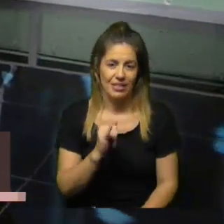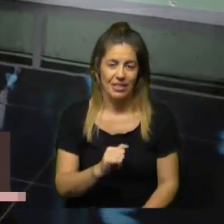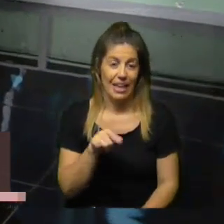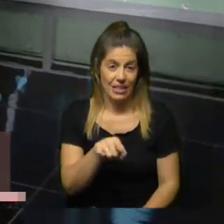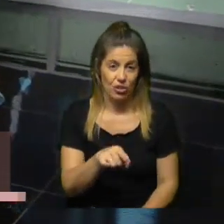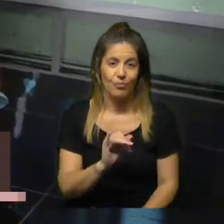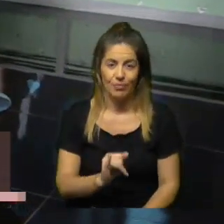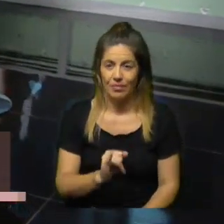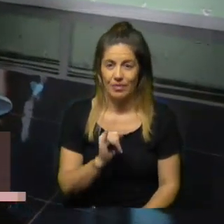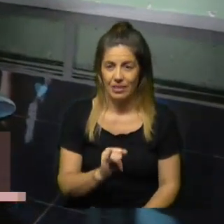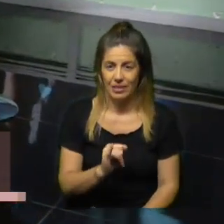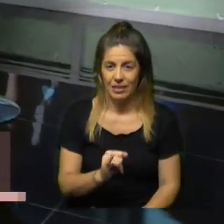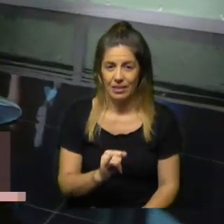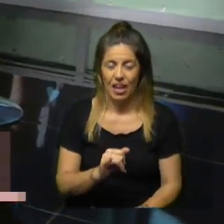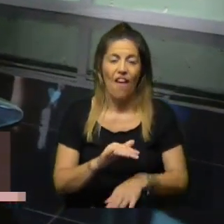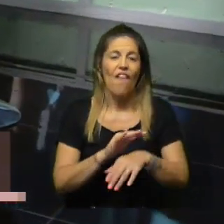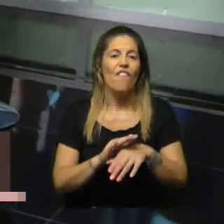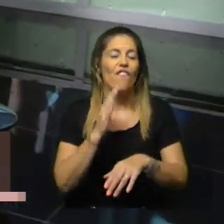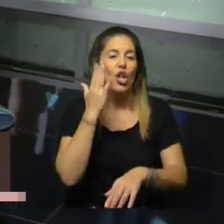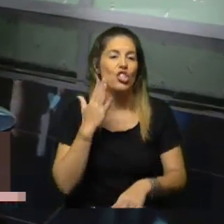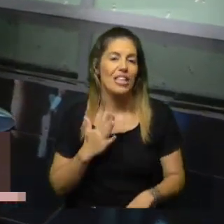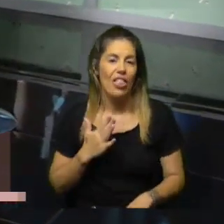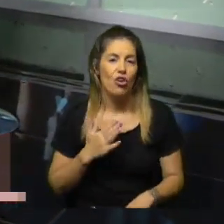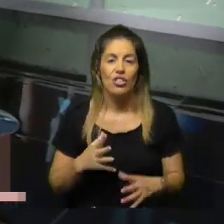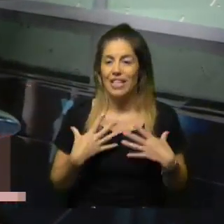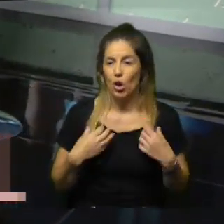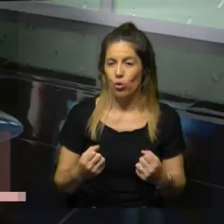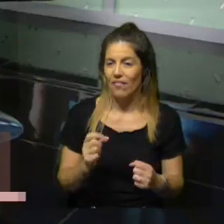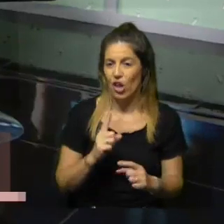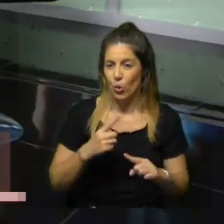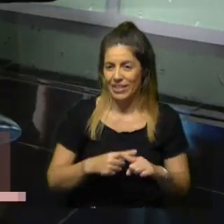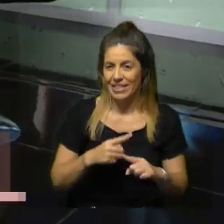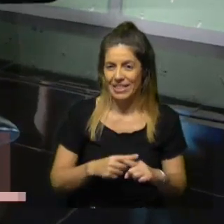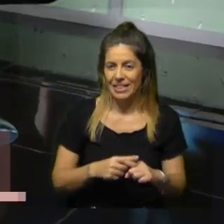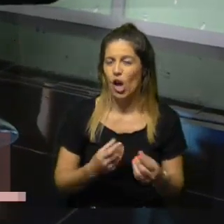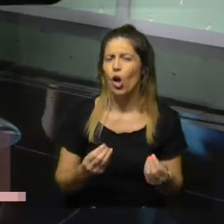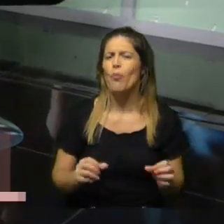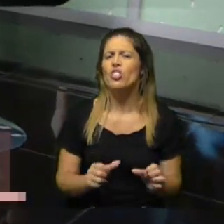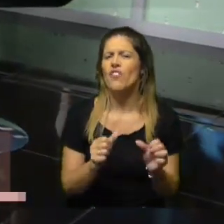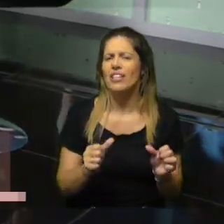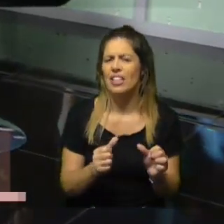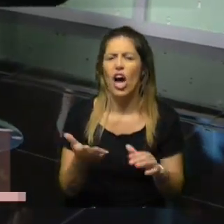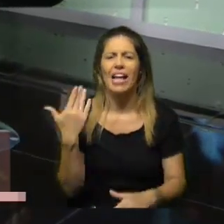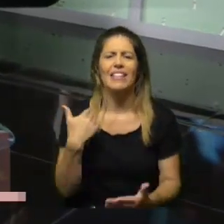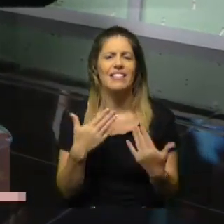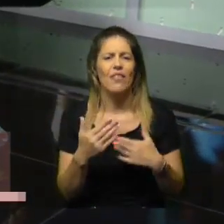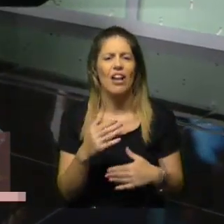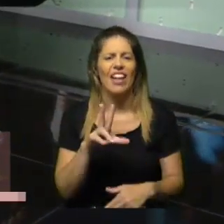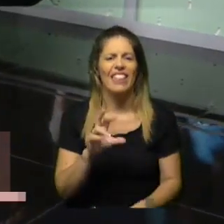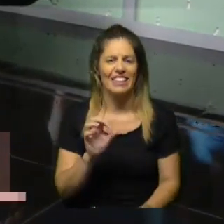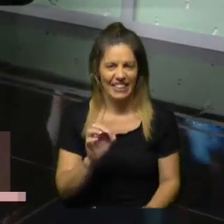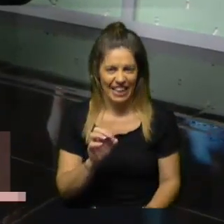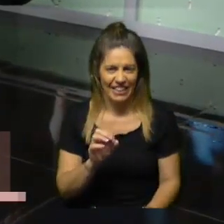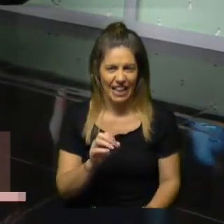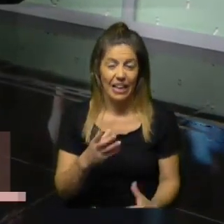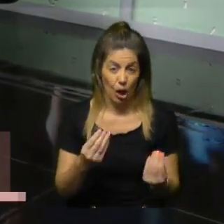Sí. El bronceado saludable no existe, entonces... ¿Cómo se va regulando eso? Porque antes se hablaba del factor 30, que era un montón, supuestamente, y era el que